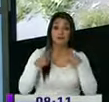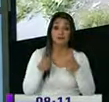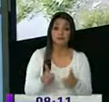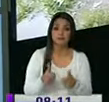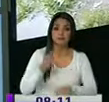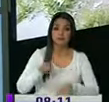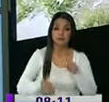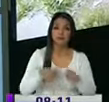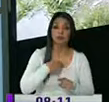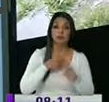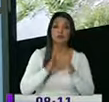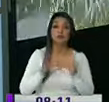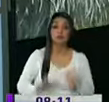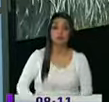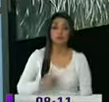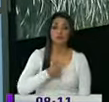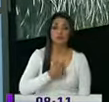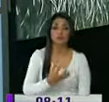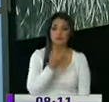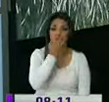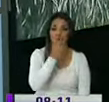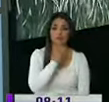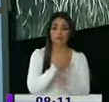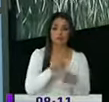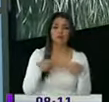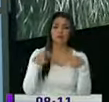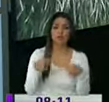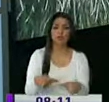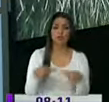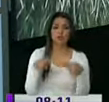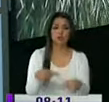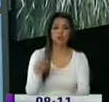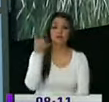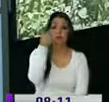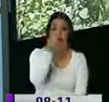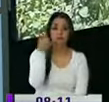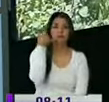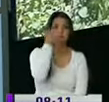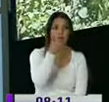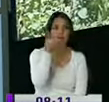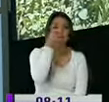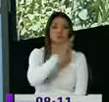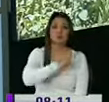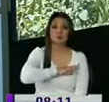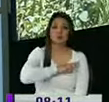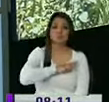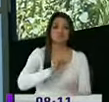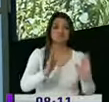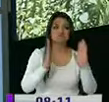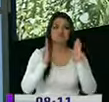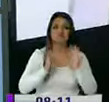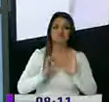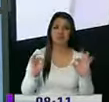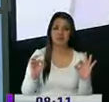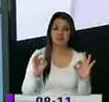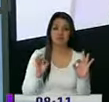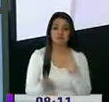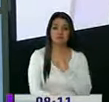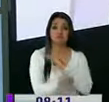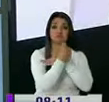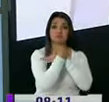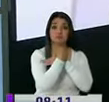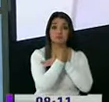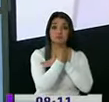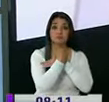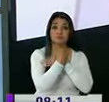uno como ciudadano le molesta, porque a cada rato cuando uno llama y no le paran bola. Entonces, claro, ahí es cuando uno